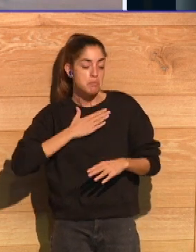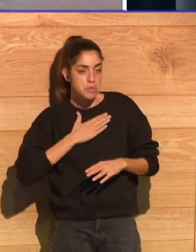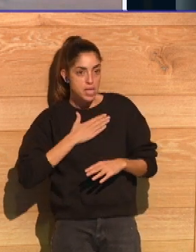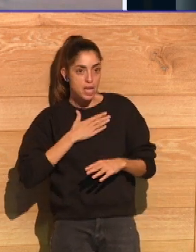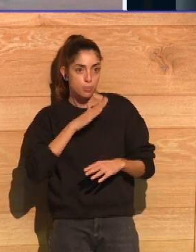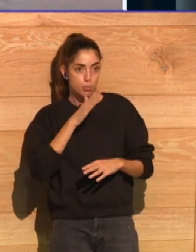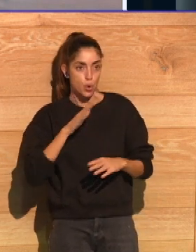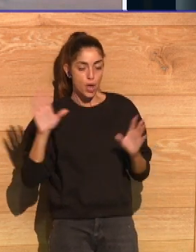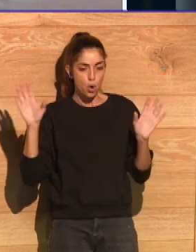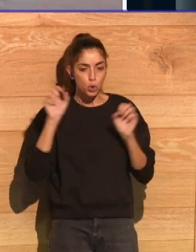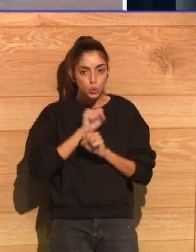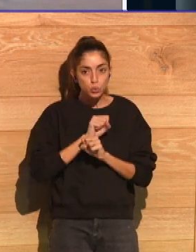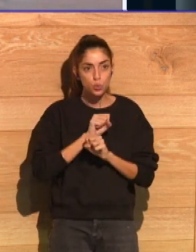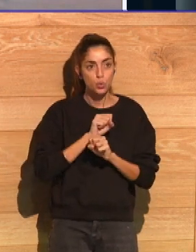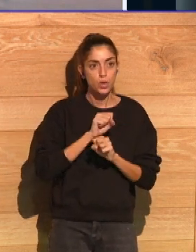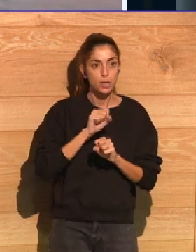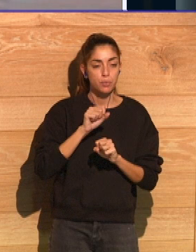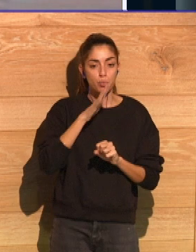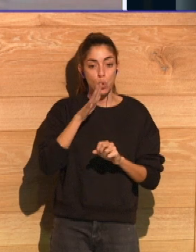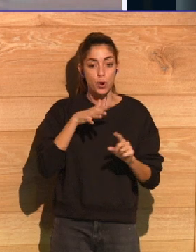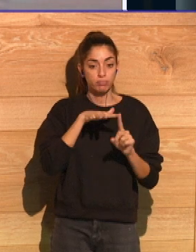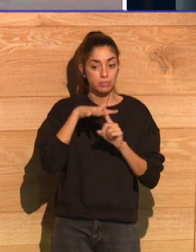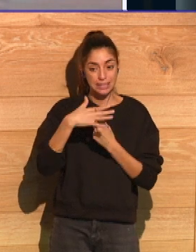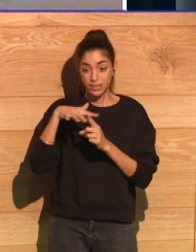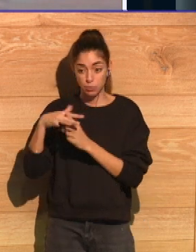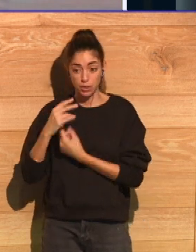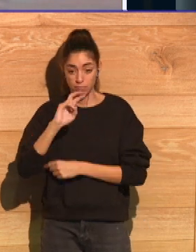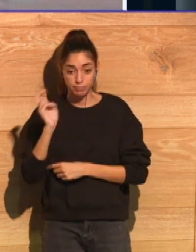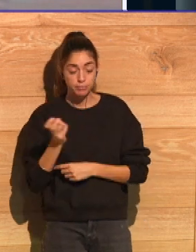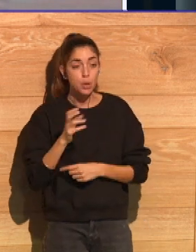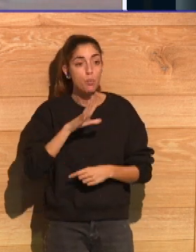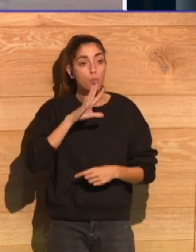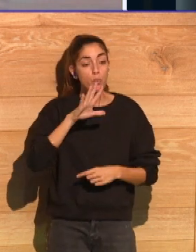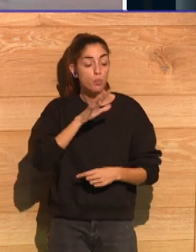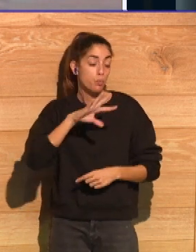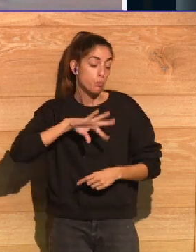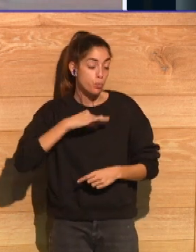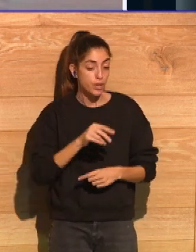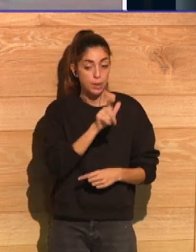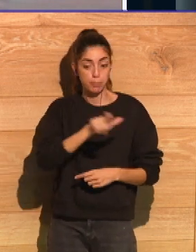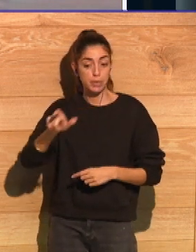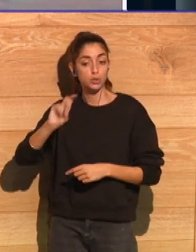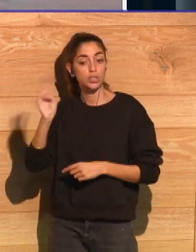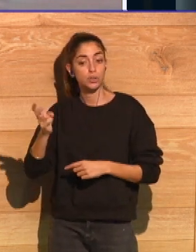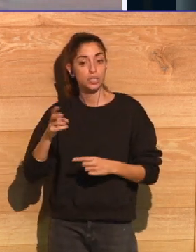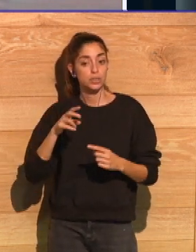oscura. Bueno, había muchas circunstancias que a lo mejor otras personas no iban a compartir necesariamente.